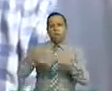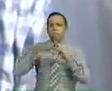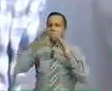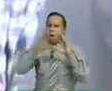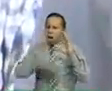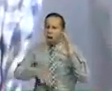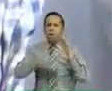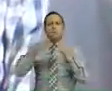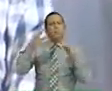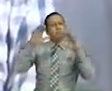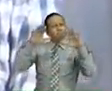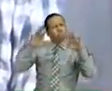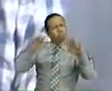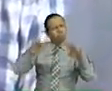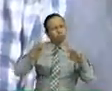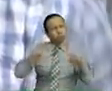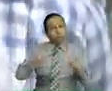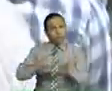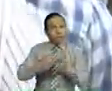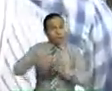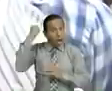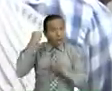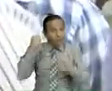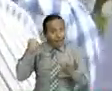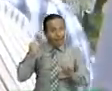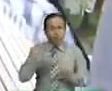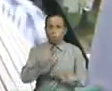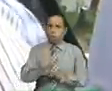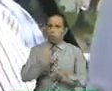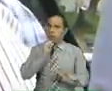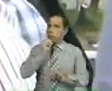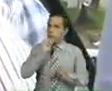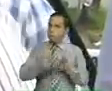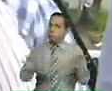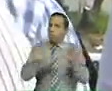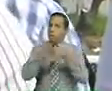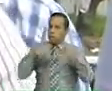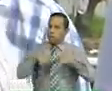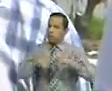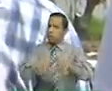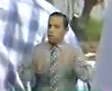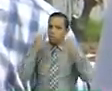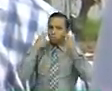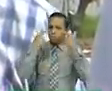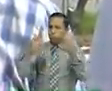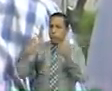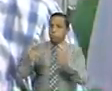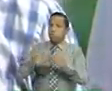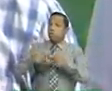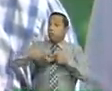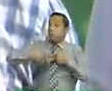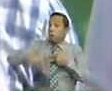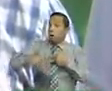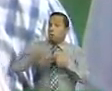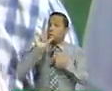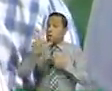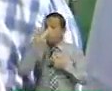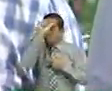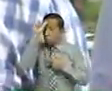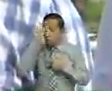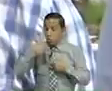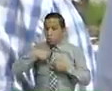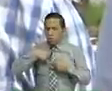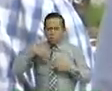pero todavía no podemos cantar victoria. Pero ese mismo fin de semana, este, haré una nueva medición para ver